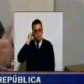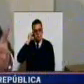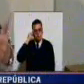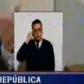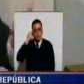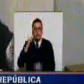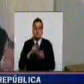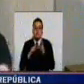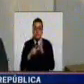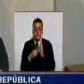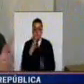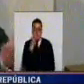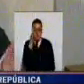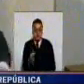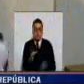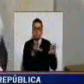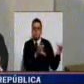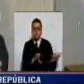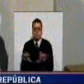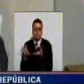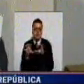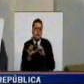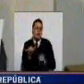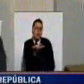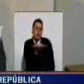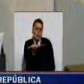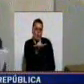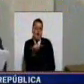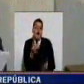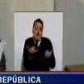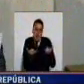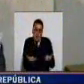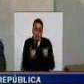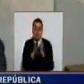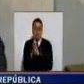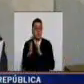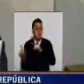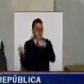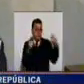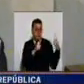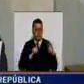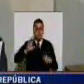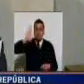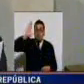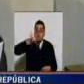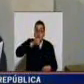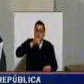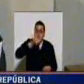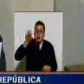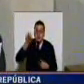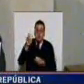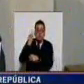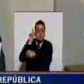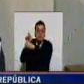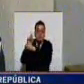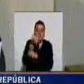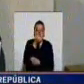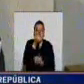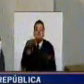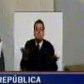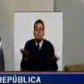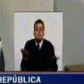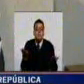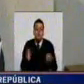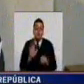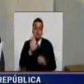Estos son los hechos, esto fue lo que nos ofrecieron, este es el debate que estamos haciendo. Y ojo que es un detalle interesante, puesto en